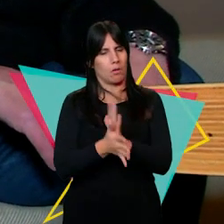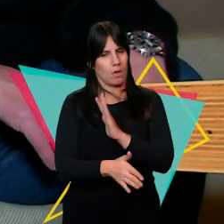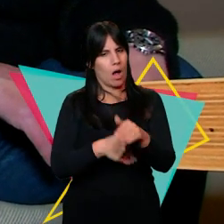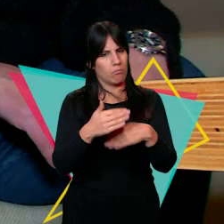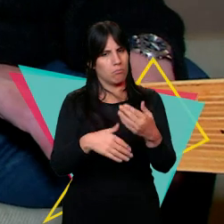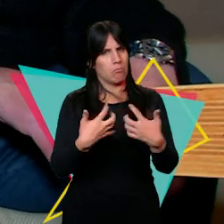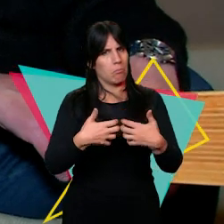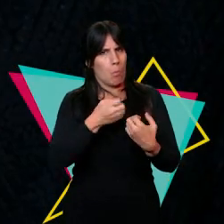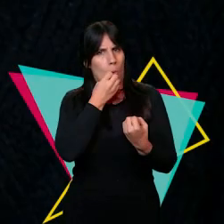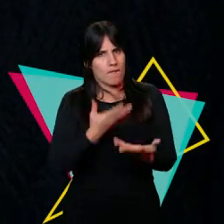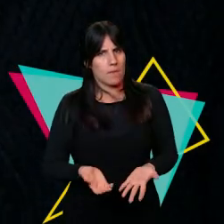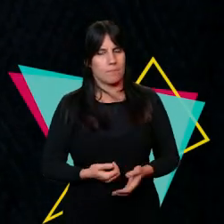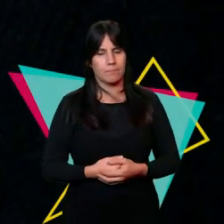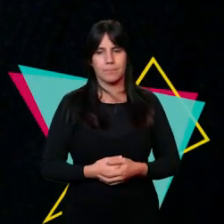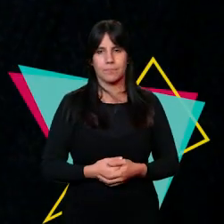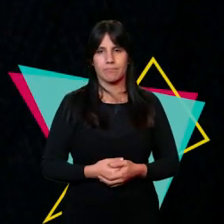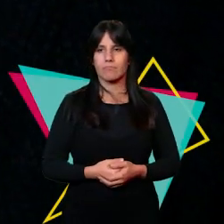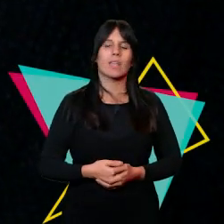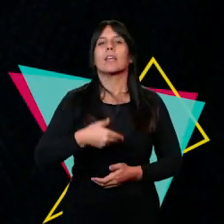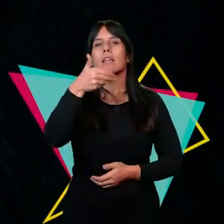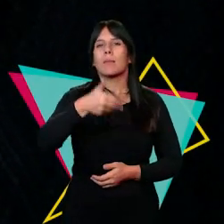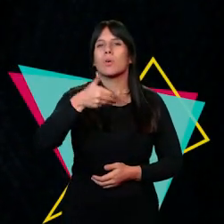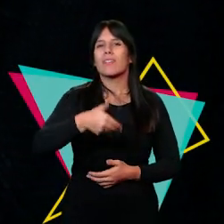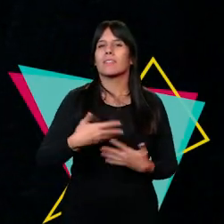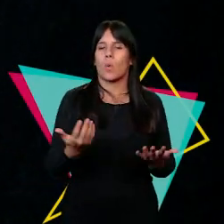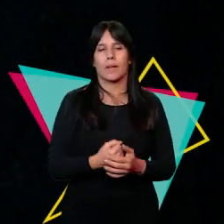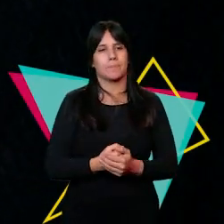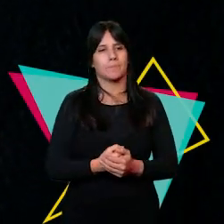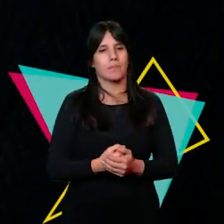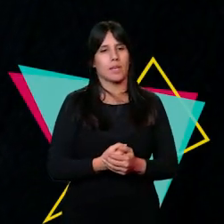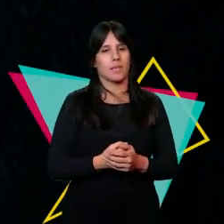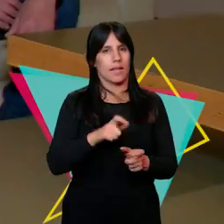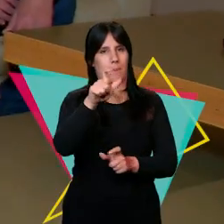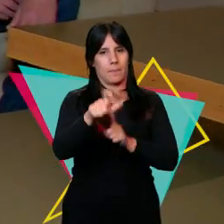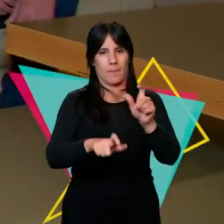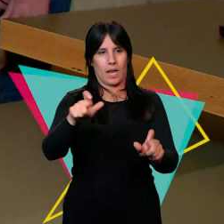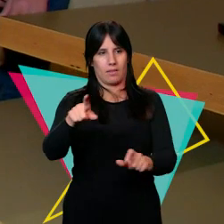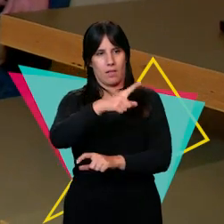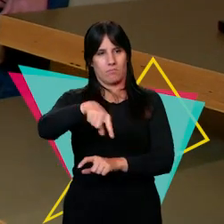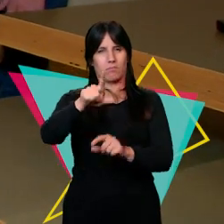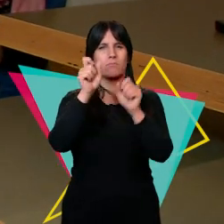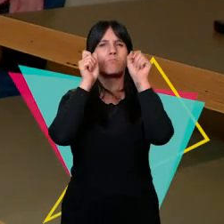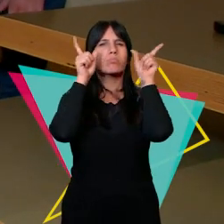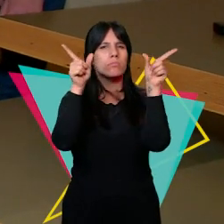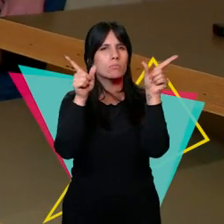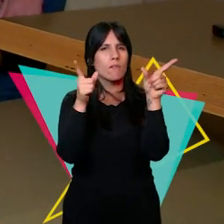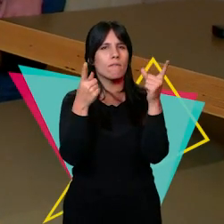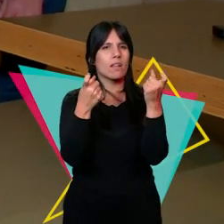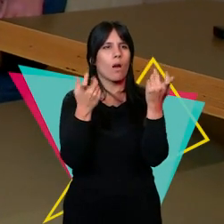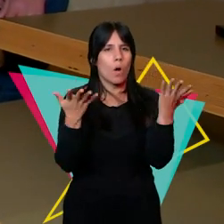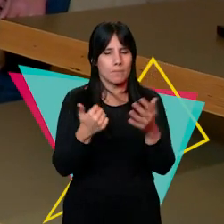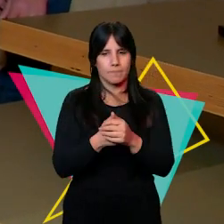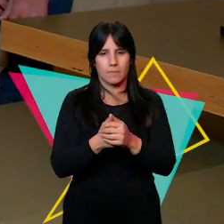Es importante que la gente se dé cuenta de que la persona que tiene una enfermedad mental